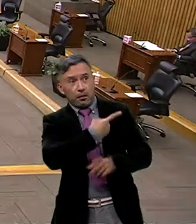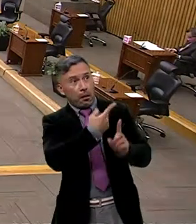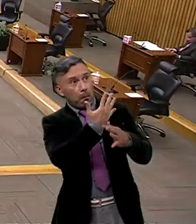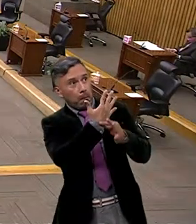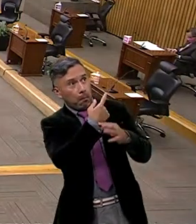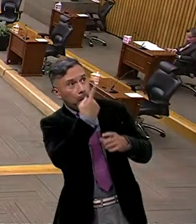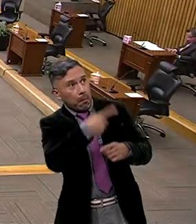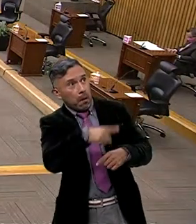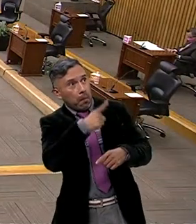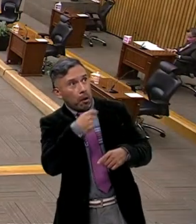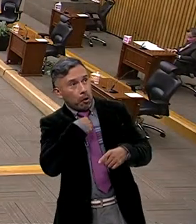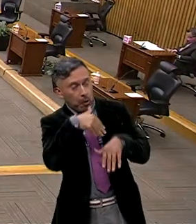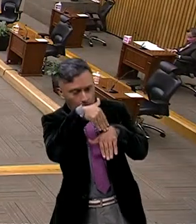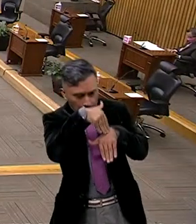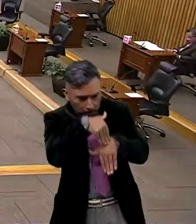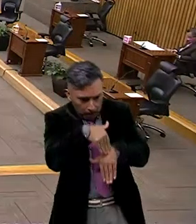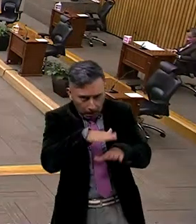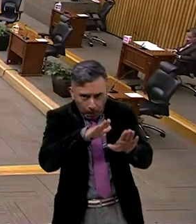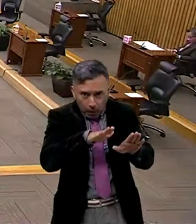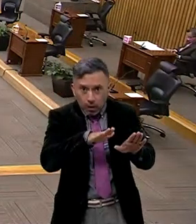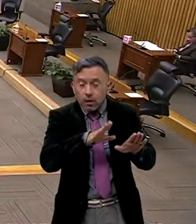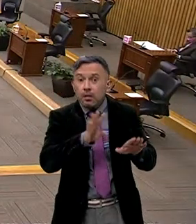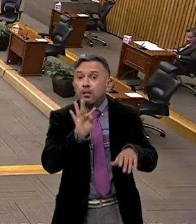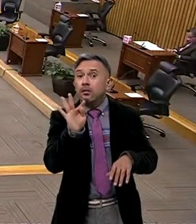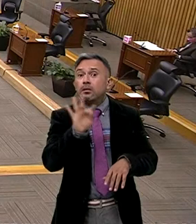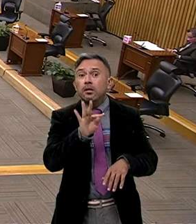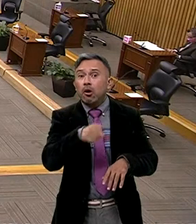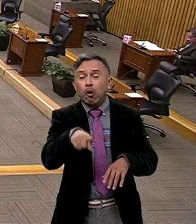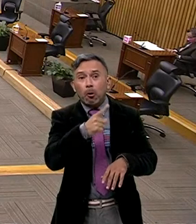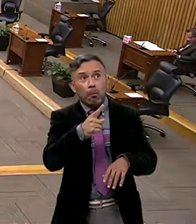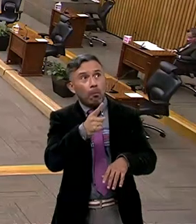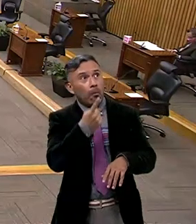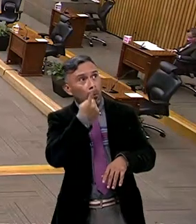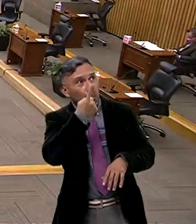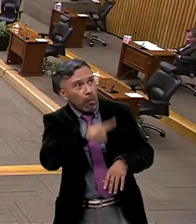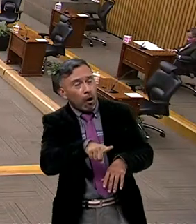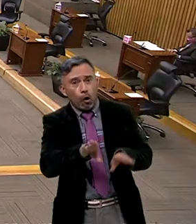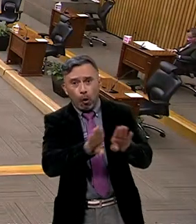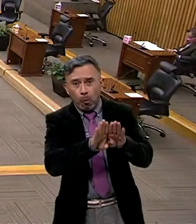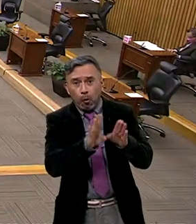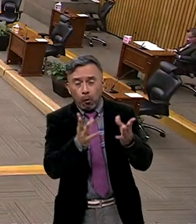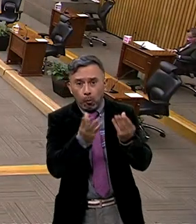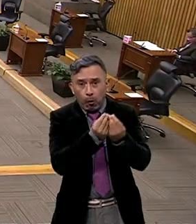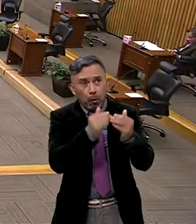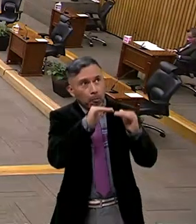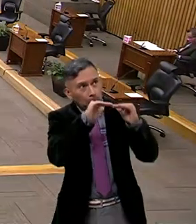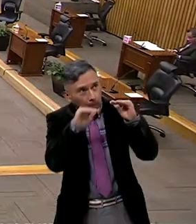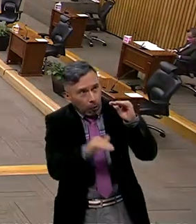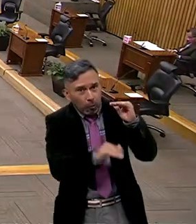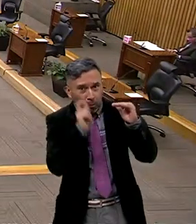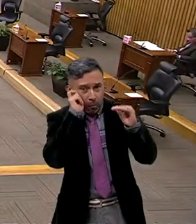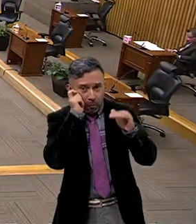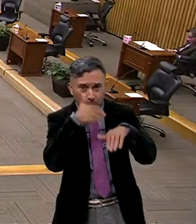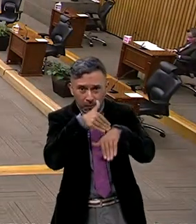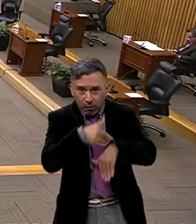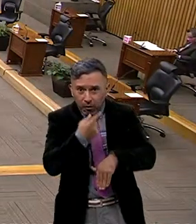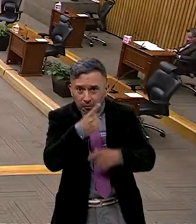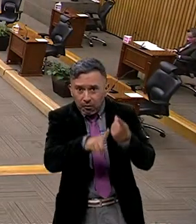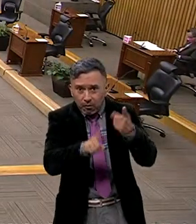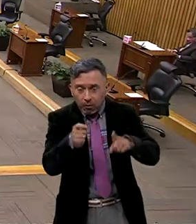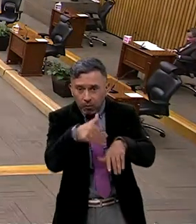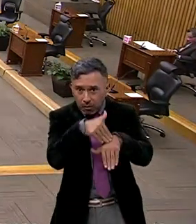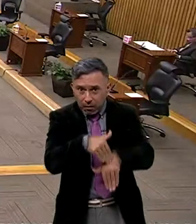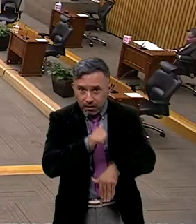no hacen eso porque si no juegan ese papel de abyectos de súbditos y de estar iniciando